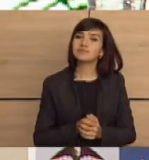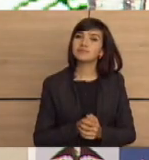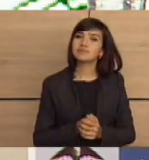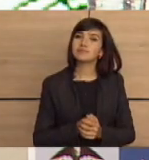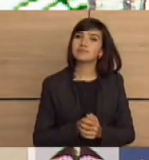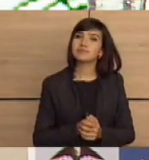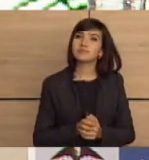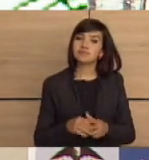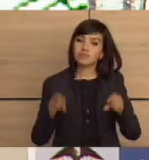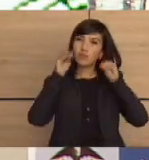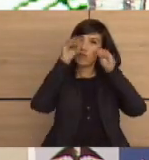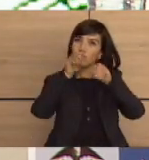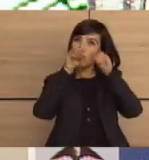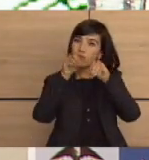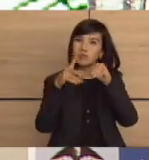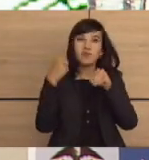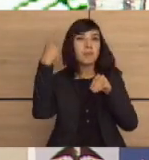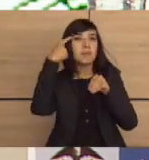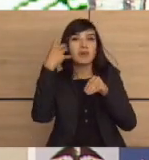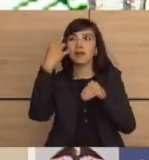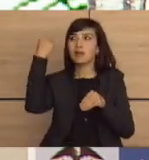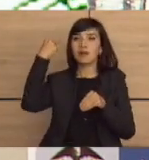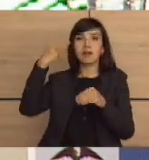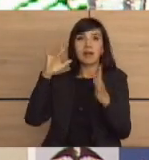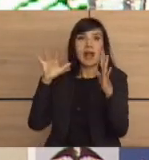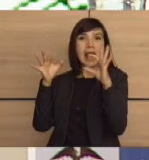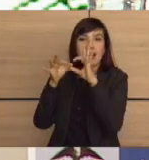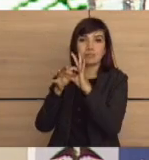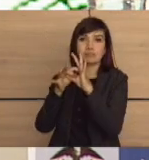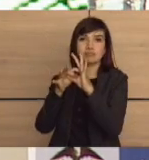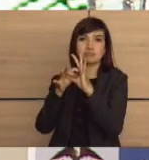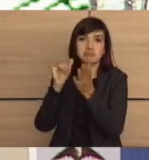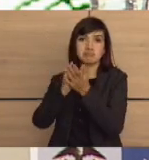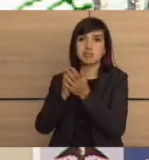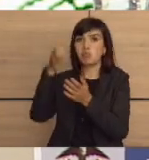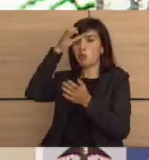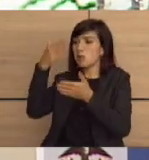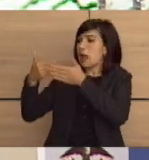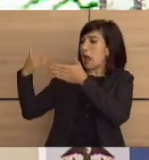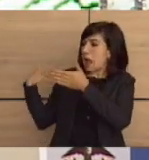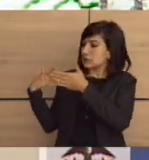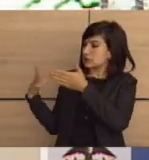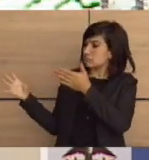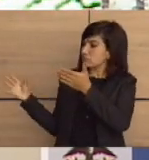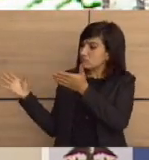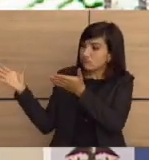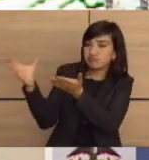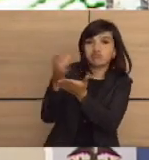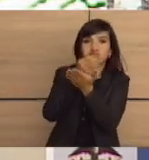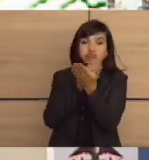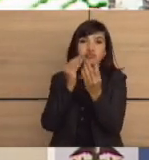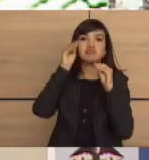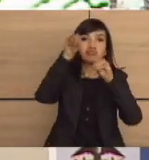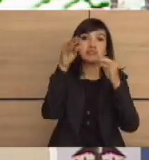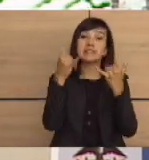en el pensamiento histórico, que no es lo mismo que acumular conocimientos de lo que sucedió en el pasado. Es totalmente distinto lo uno